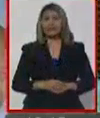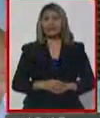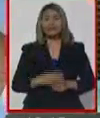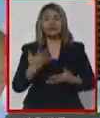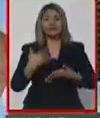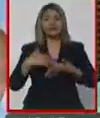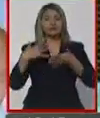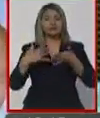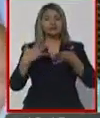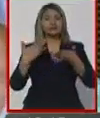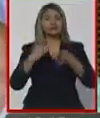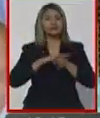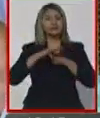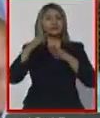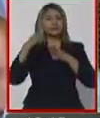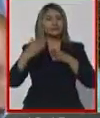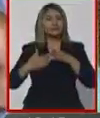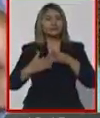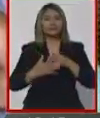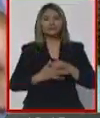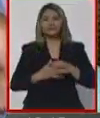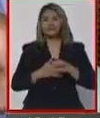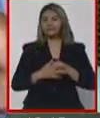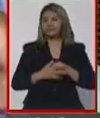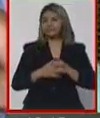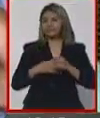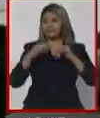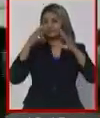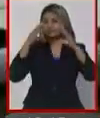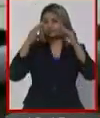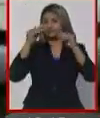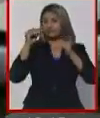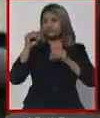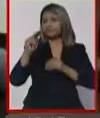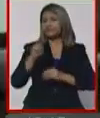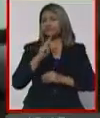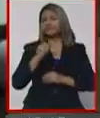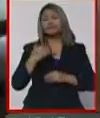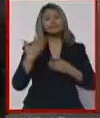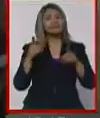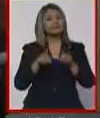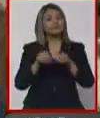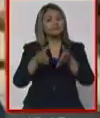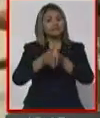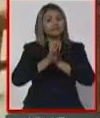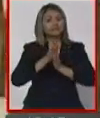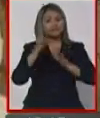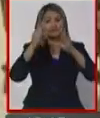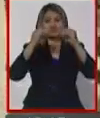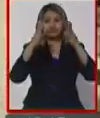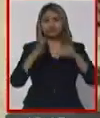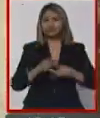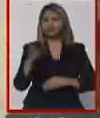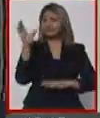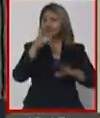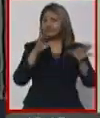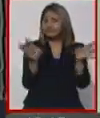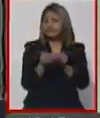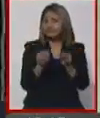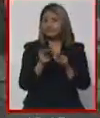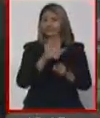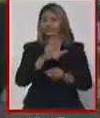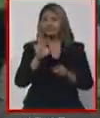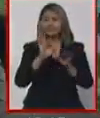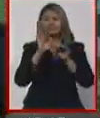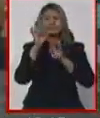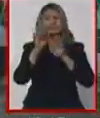a los estudiantes que han salido de las escuelas de formación de maestros. Por último, también han pedido a los maestros buscar reunirse con